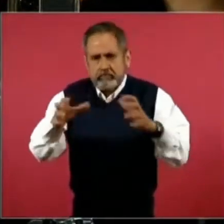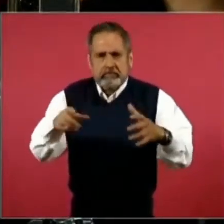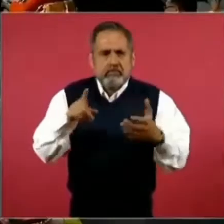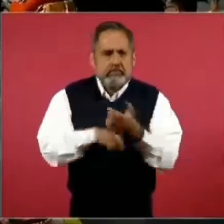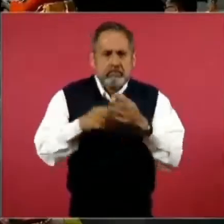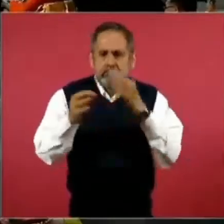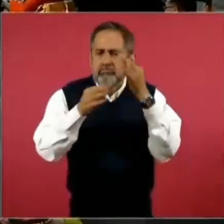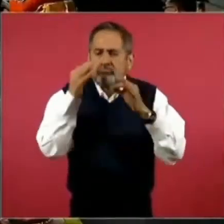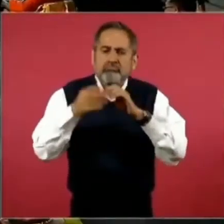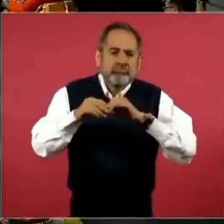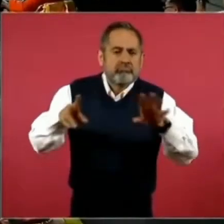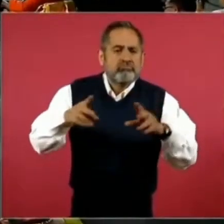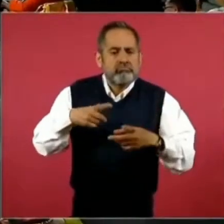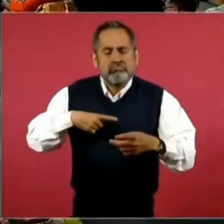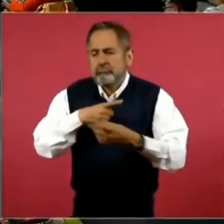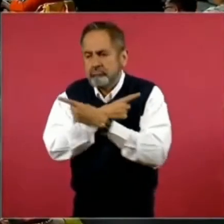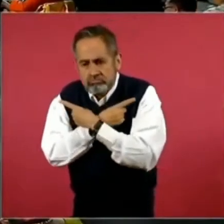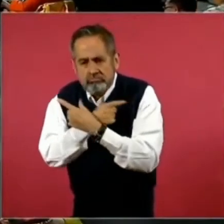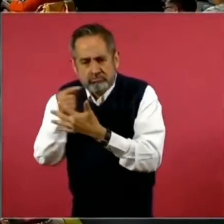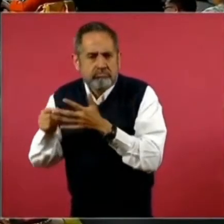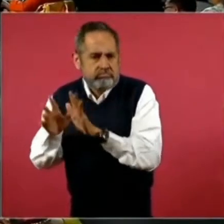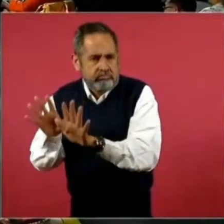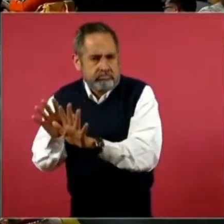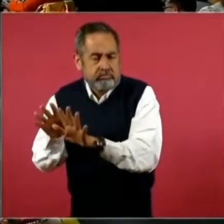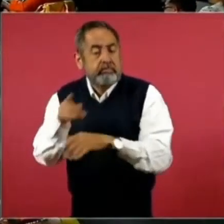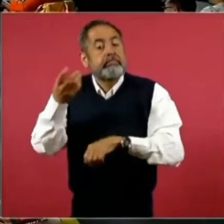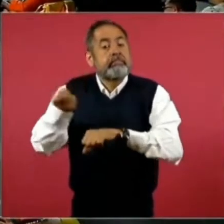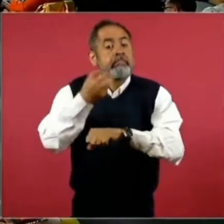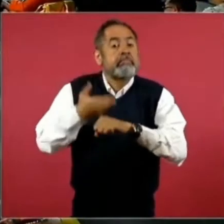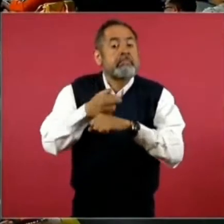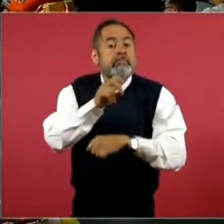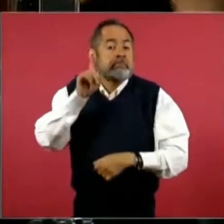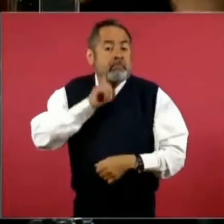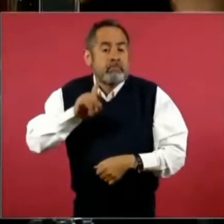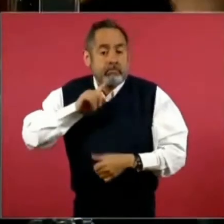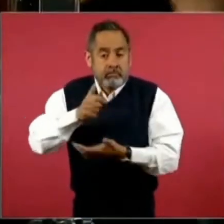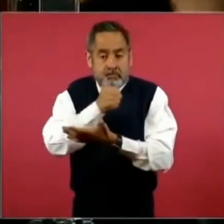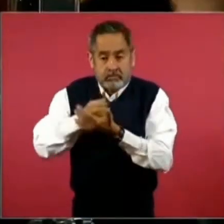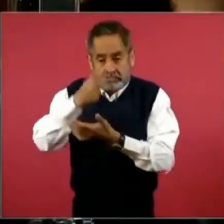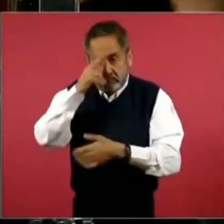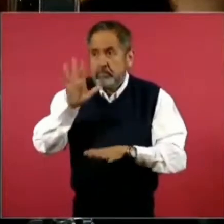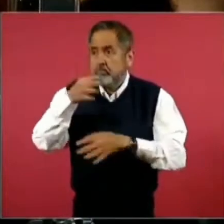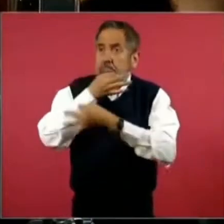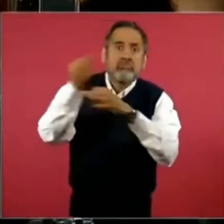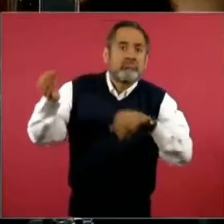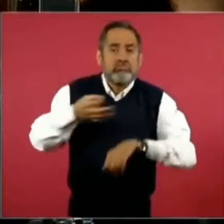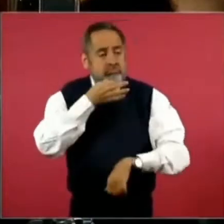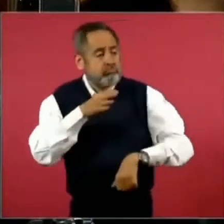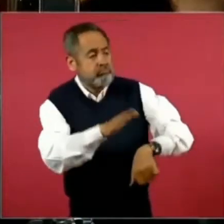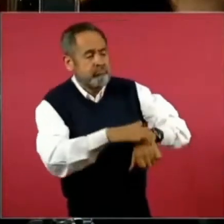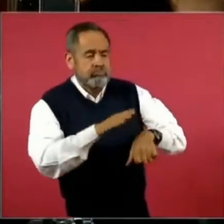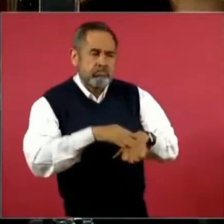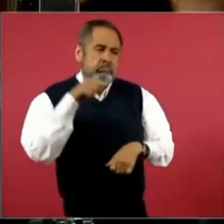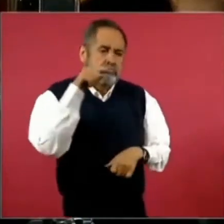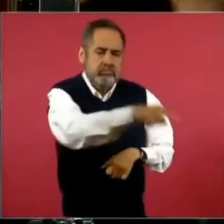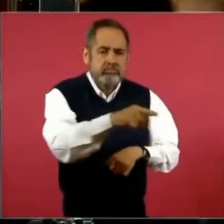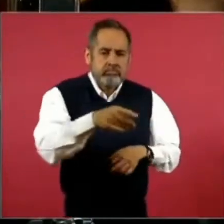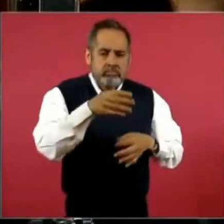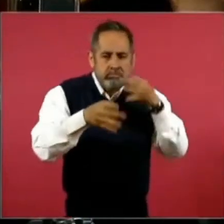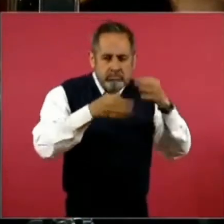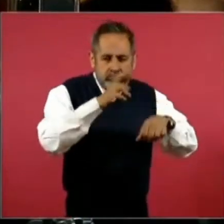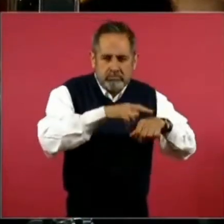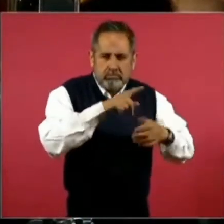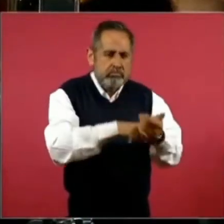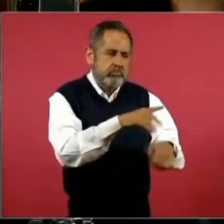promuevan los valores reitero la secretaría de mujeres de la Ciudad de México ya emitió un comunicado Incluso le pidió a la producción que tomara